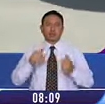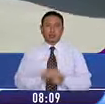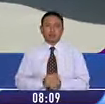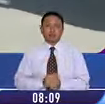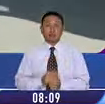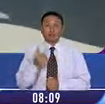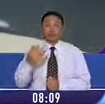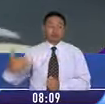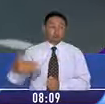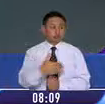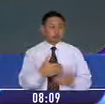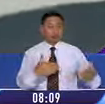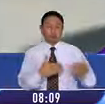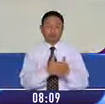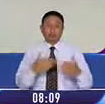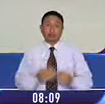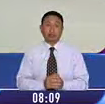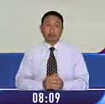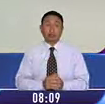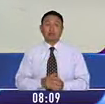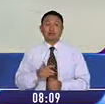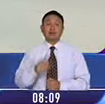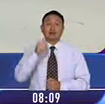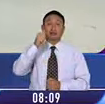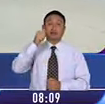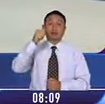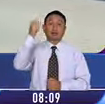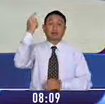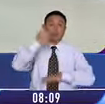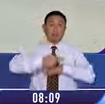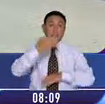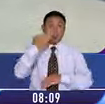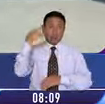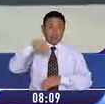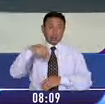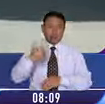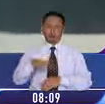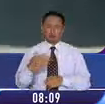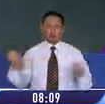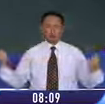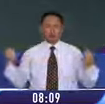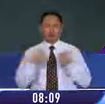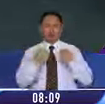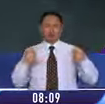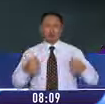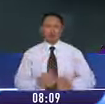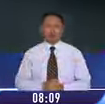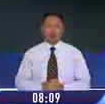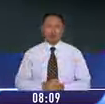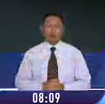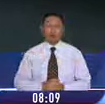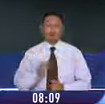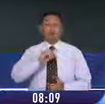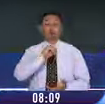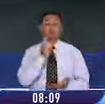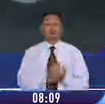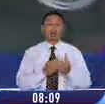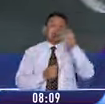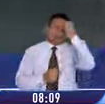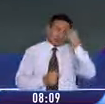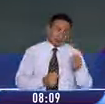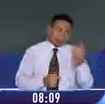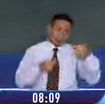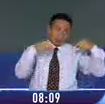vía secundaria, y el último siniestro se registró el Día de la Madre. Vecino, buenos días. ¿Cómo está, vecina? Buenos días. Sí, lo que pasa es que el día, siempre en esta